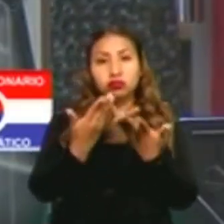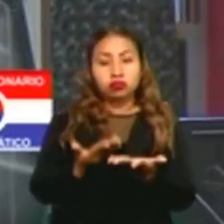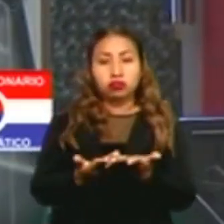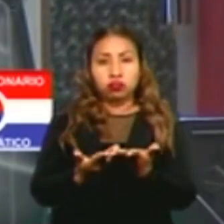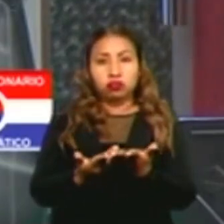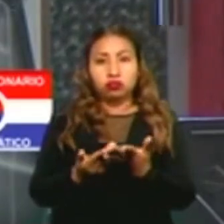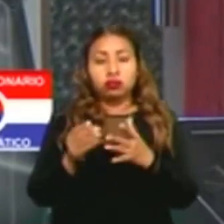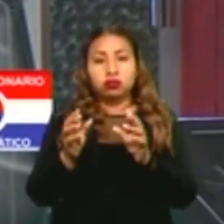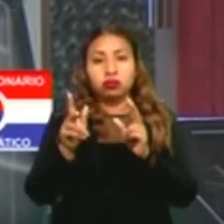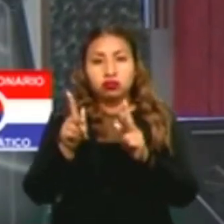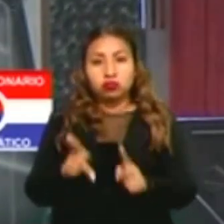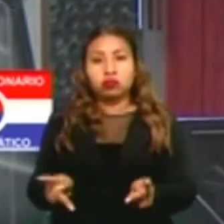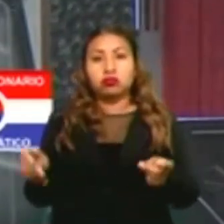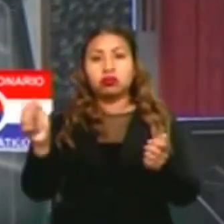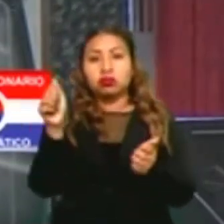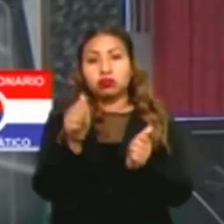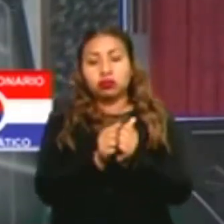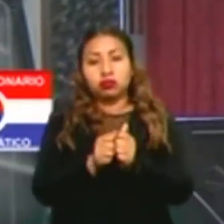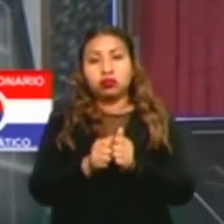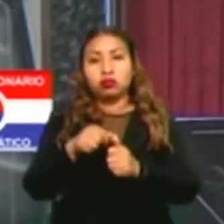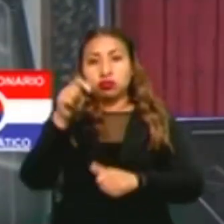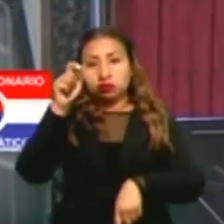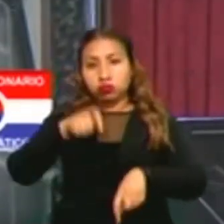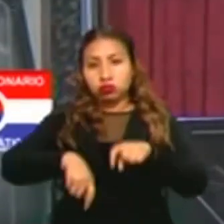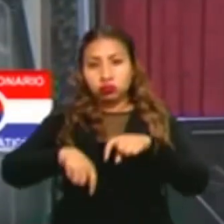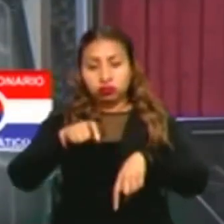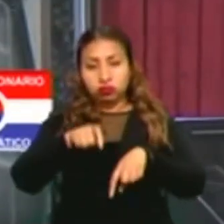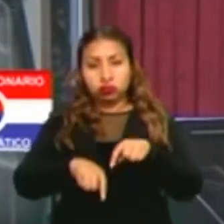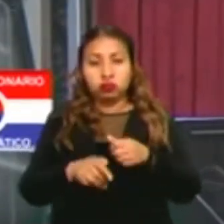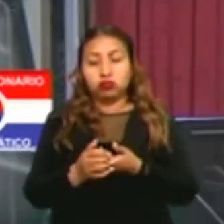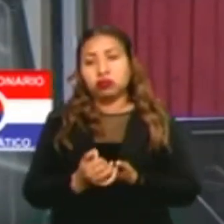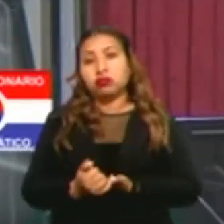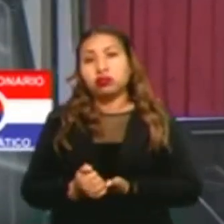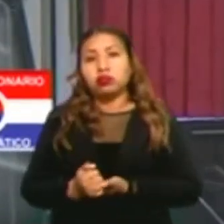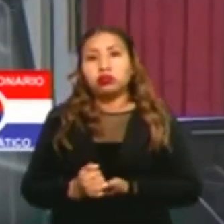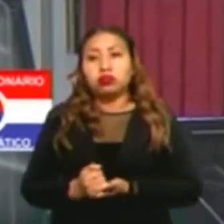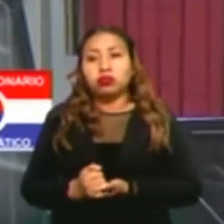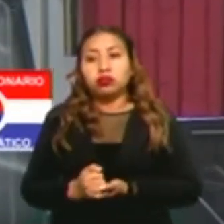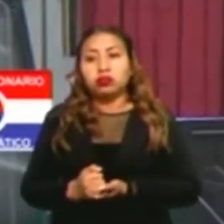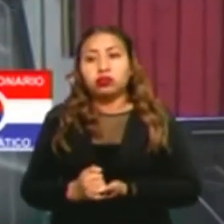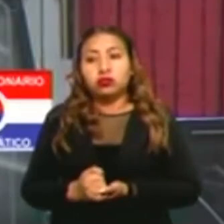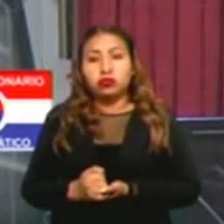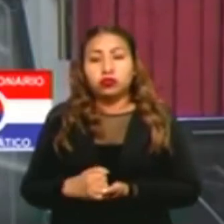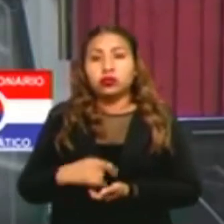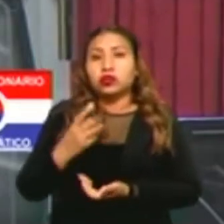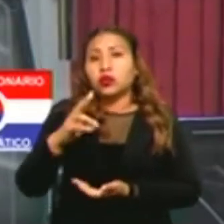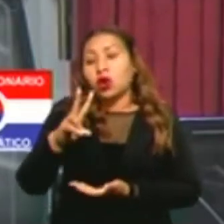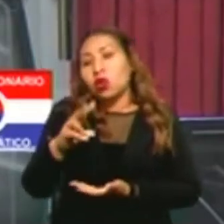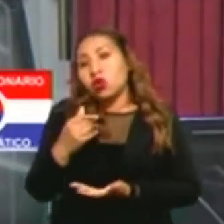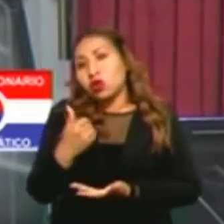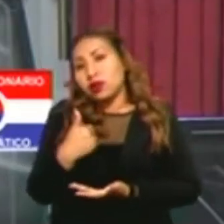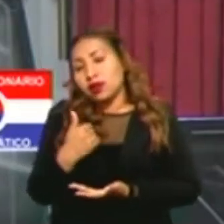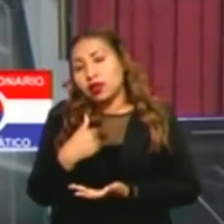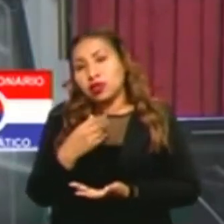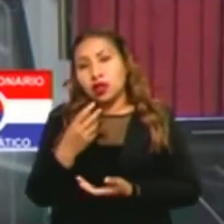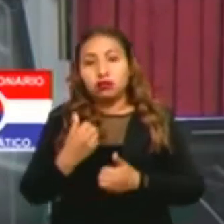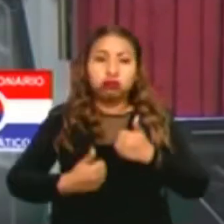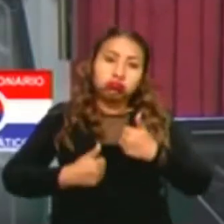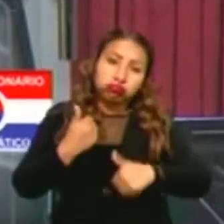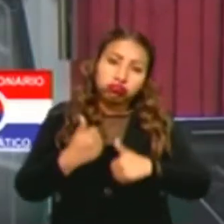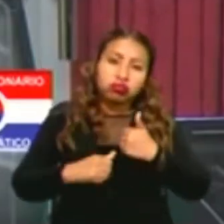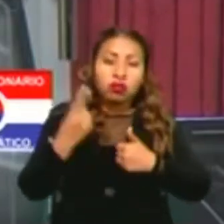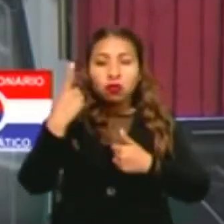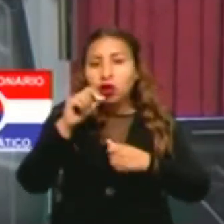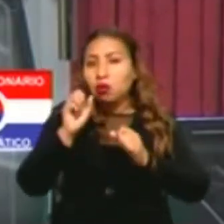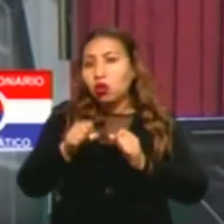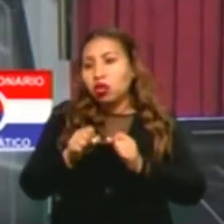todo a las personas que tienen esta discapacidad o no tienen medios de transporte para trasladarse